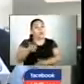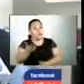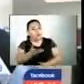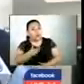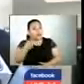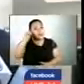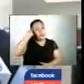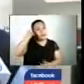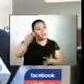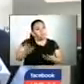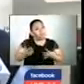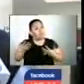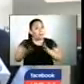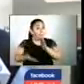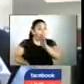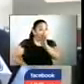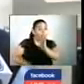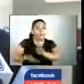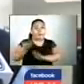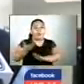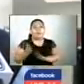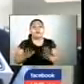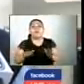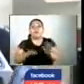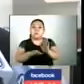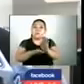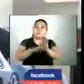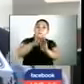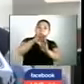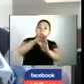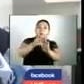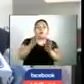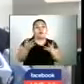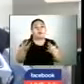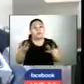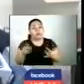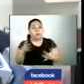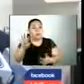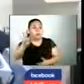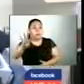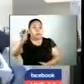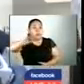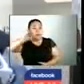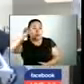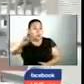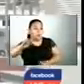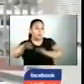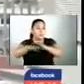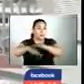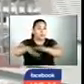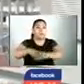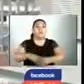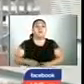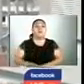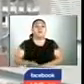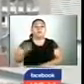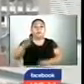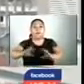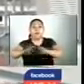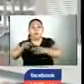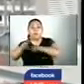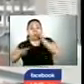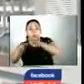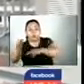duplicar el porcentaje de crecimiento. Esperamos un 4% como mínimo. El sector de la